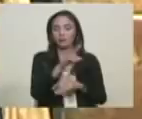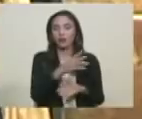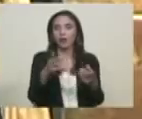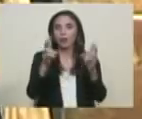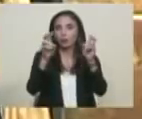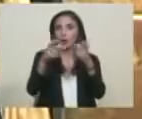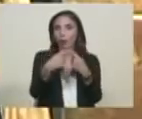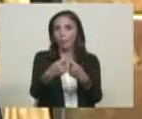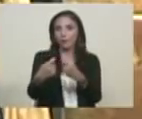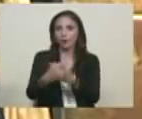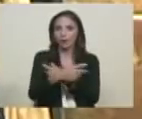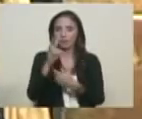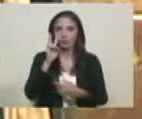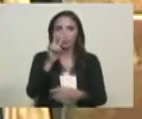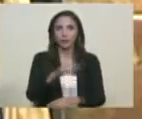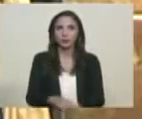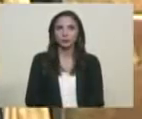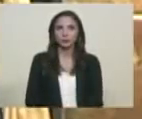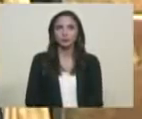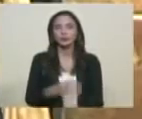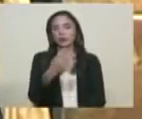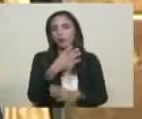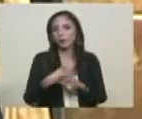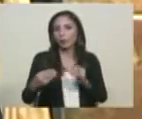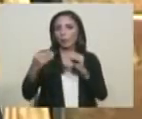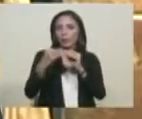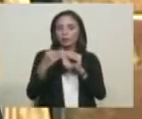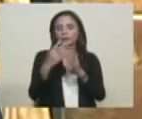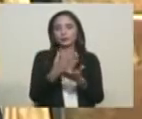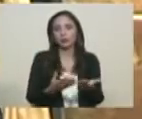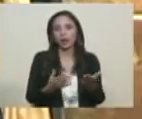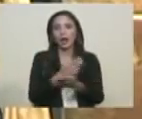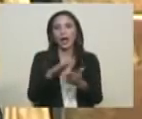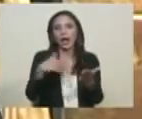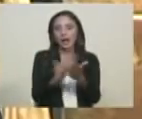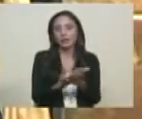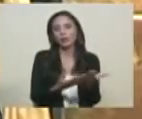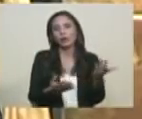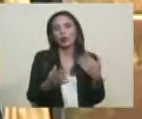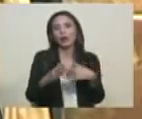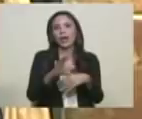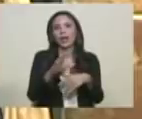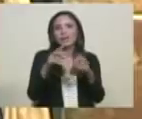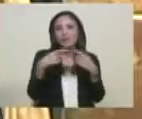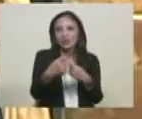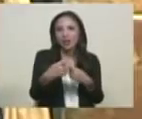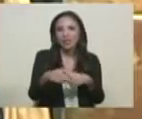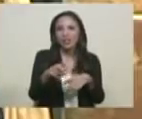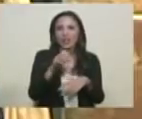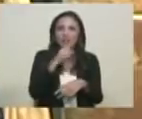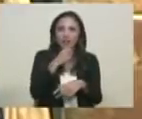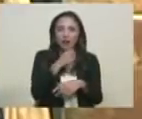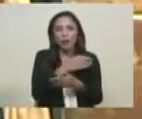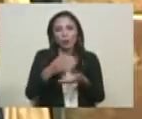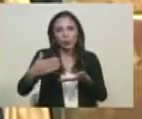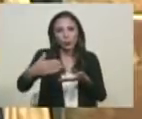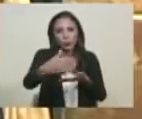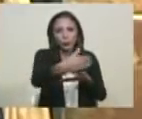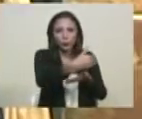nuevo cono monetario que va a cohabitar, coexistir hasta su extinción definitiva y su